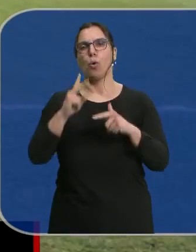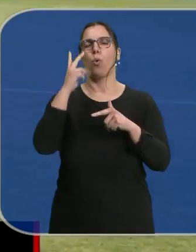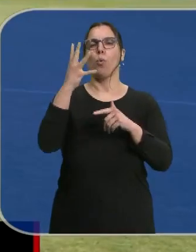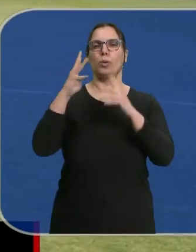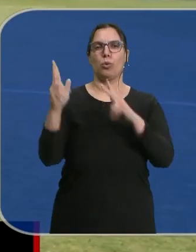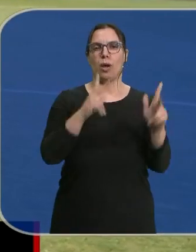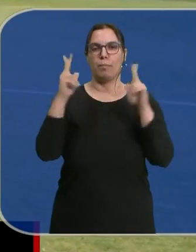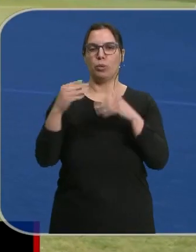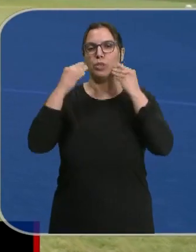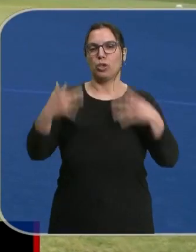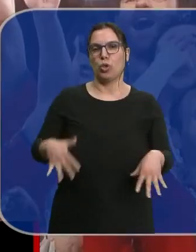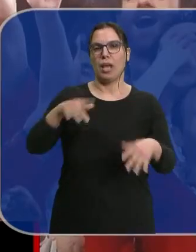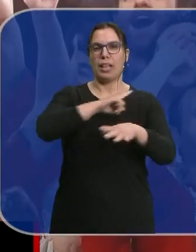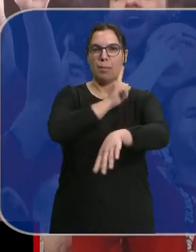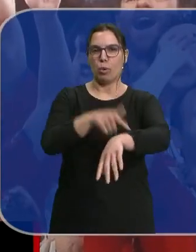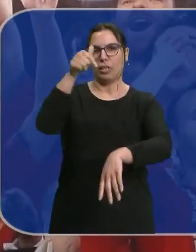de este deporte en la comunidad.